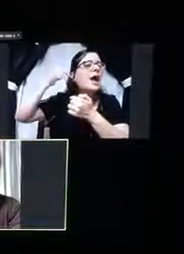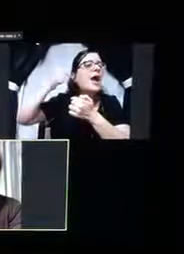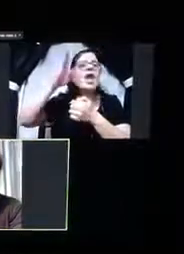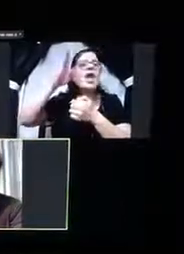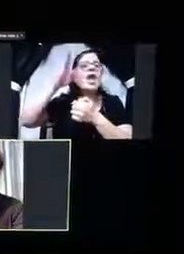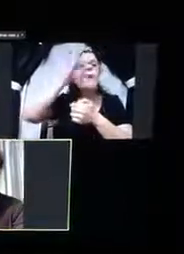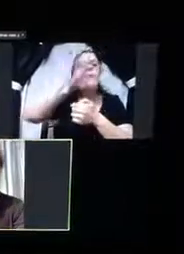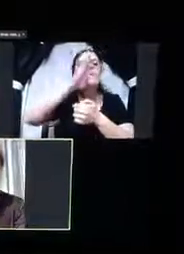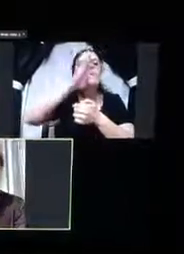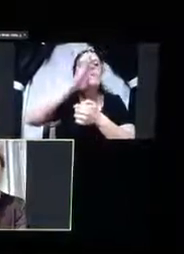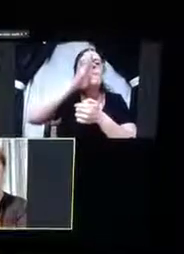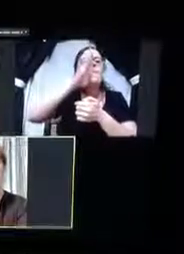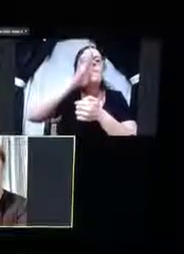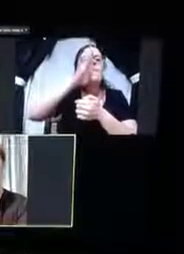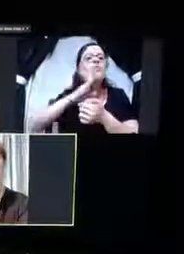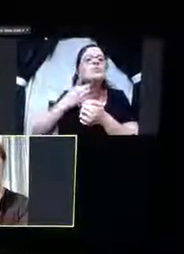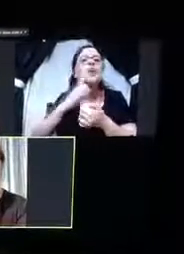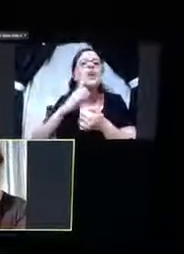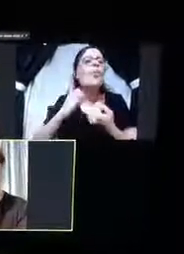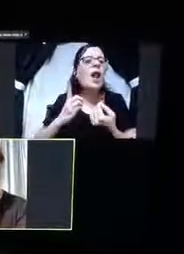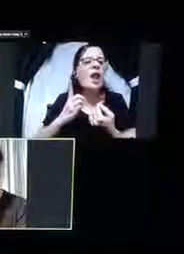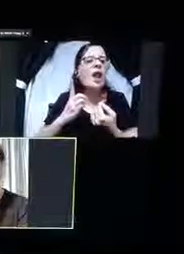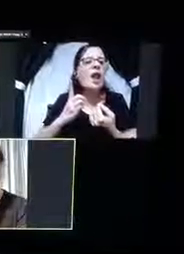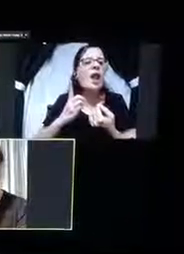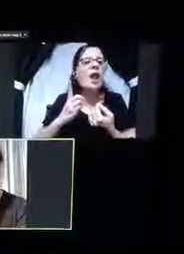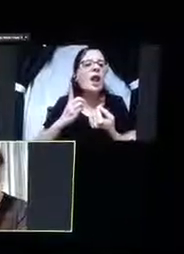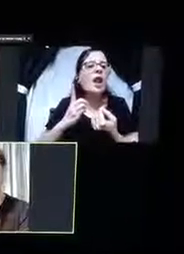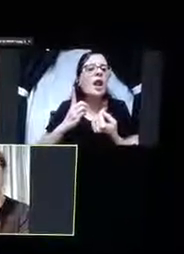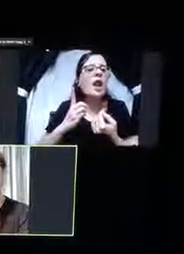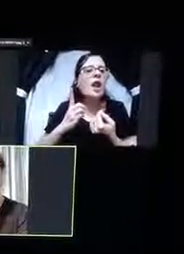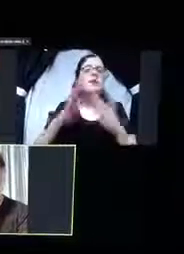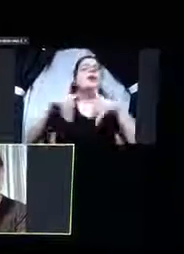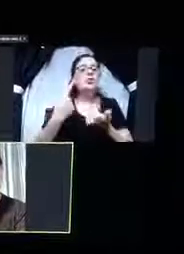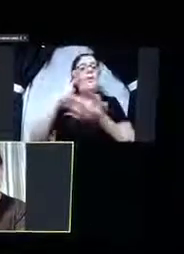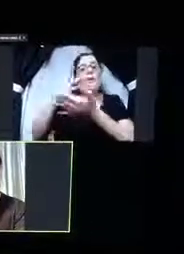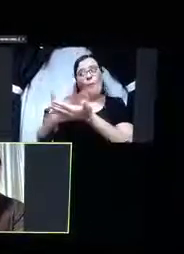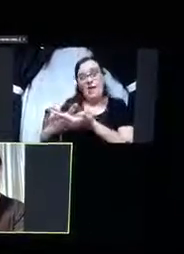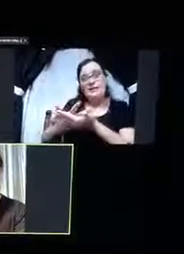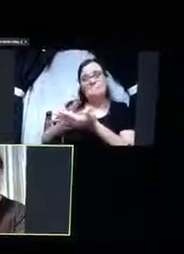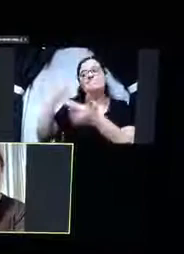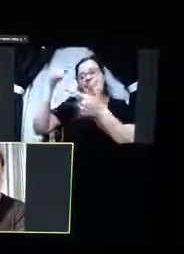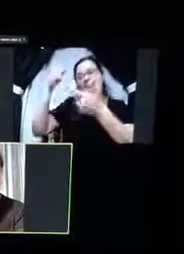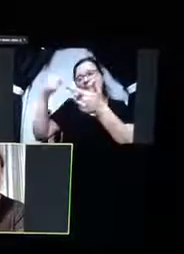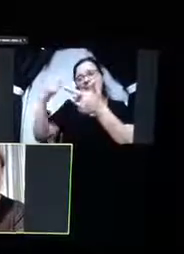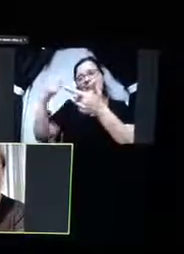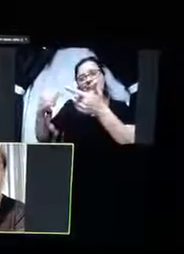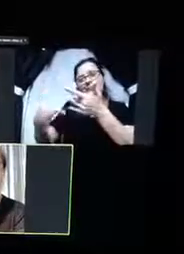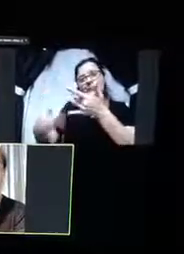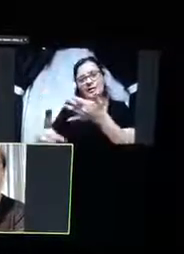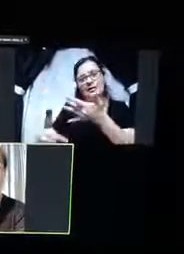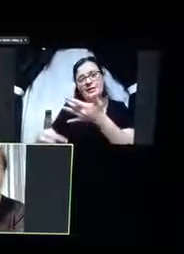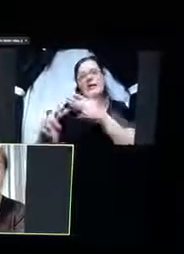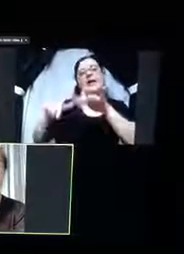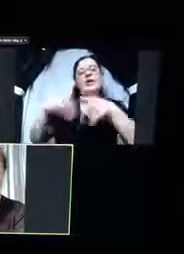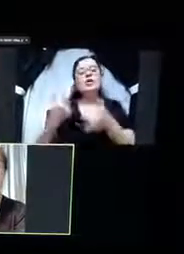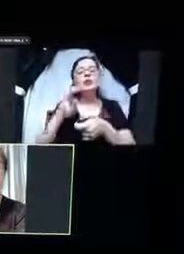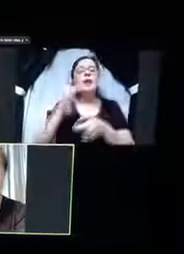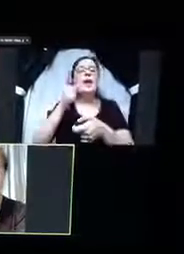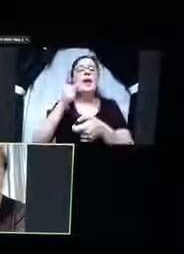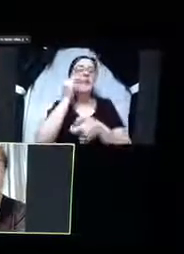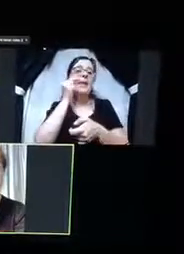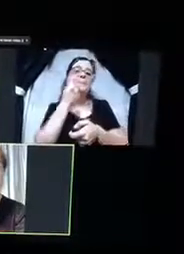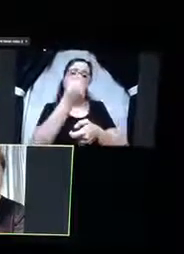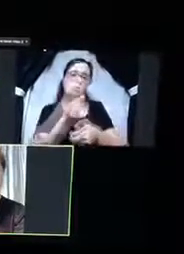o asociada a qué, nos va a dar otras cosas. Entonces, cuando algún papá nos pregunta sobre el tema de